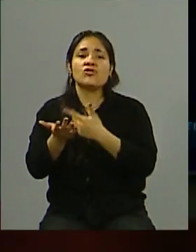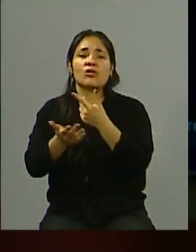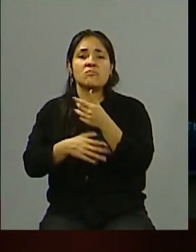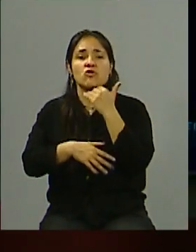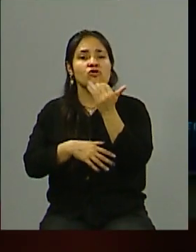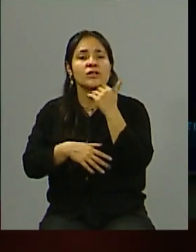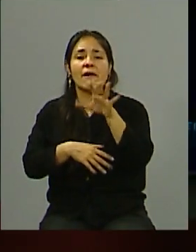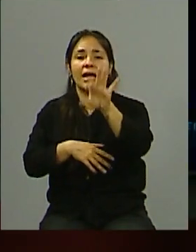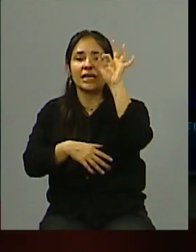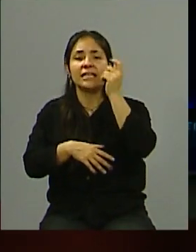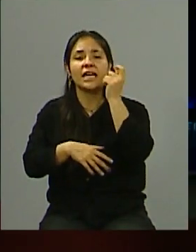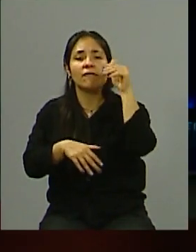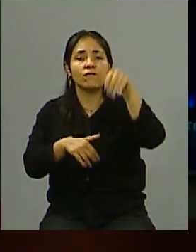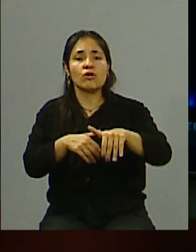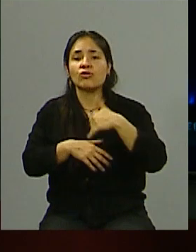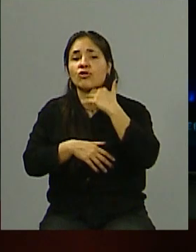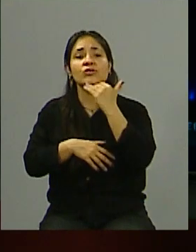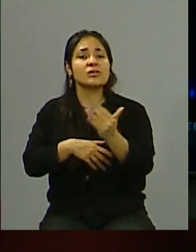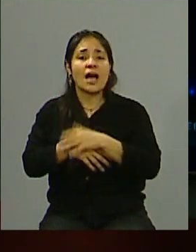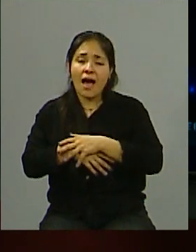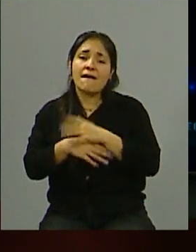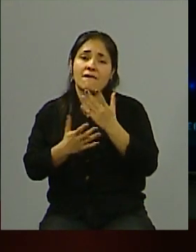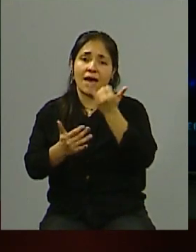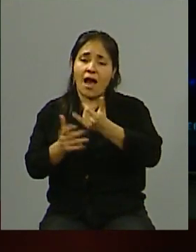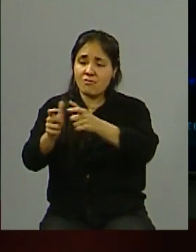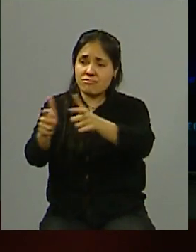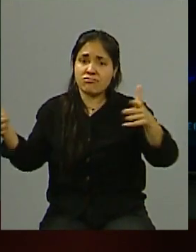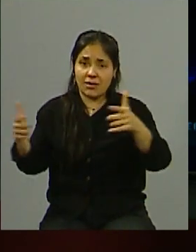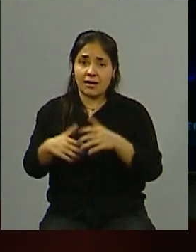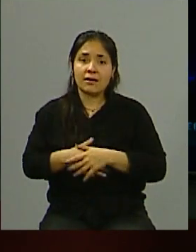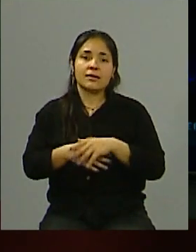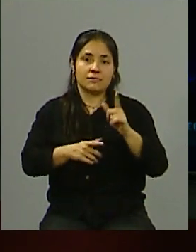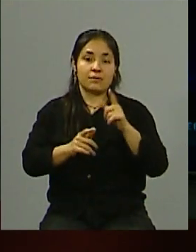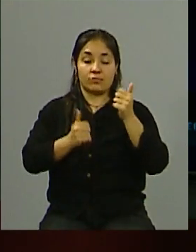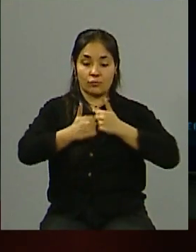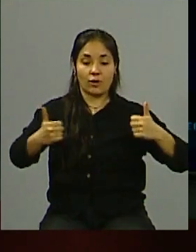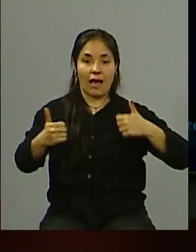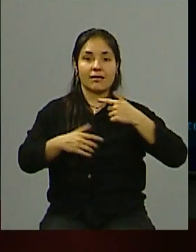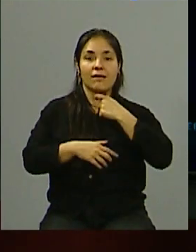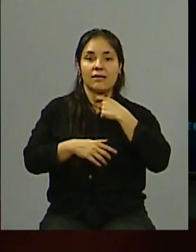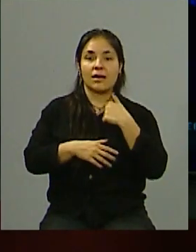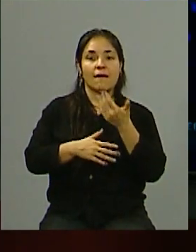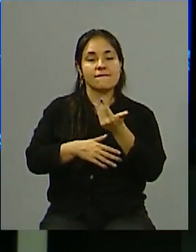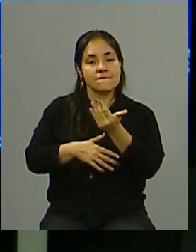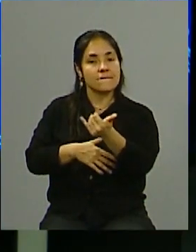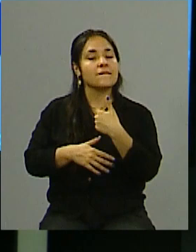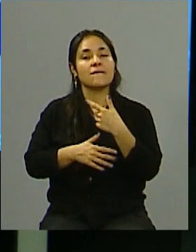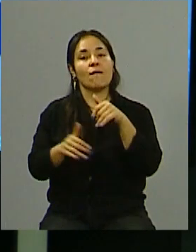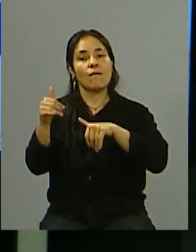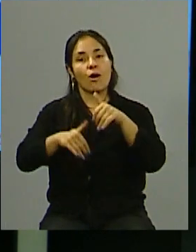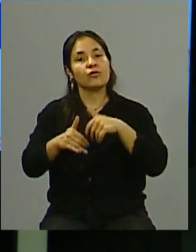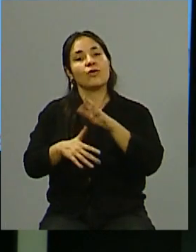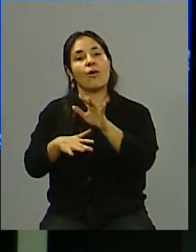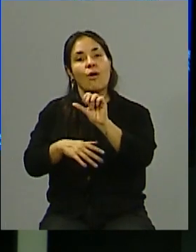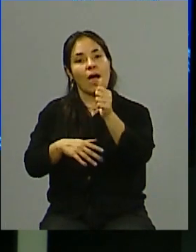definitiva, están buscando los votos para salir del piso que obtuvieron en las primarias. Sí,